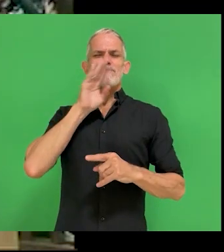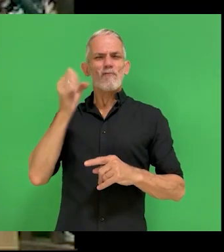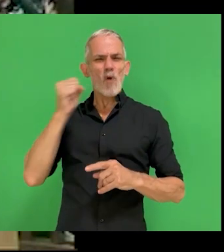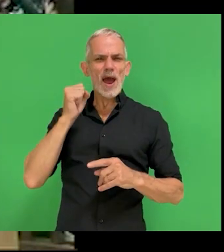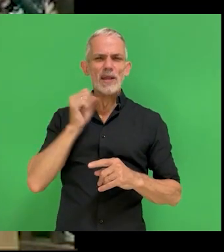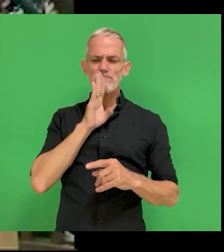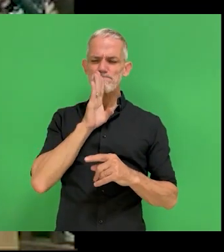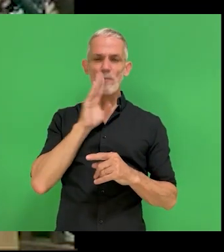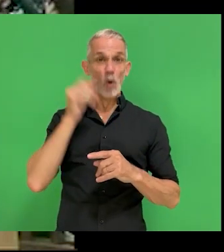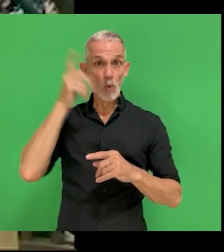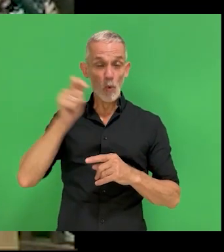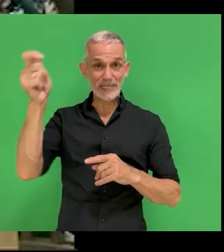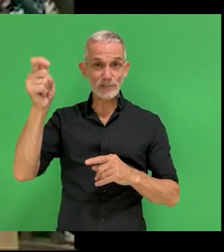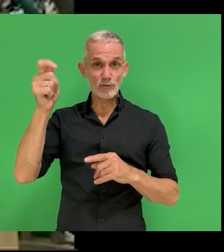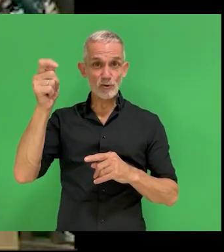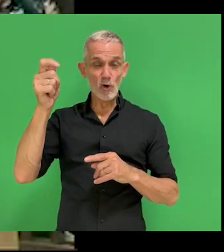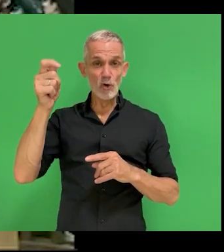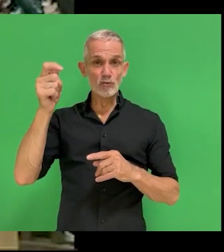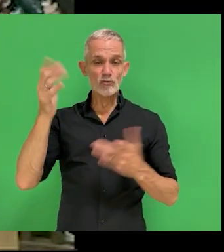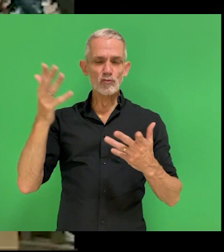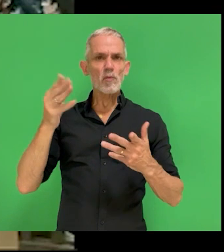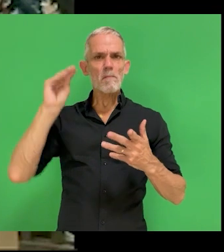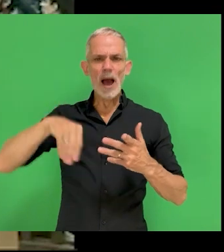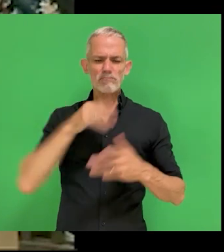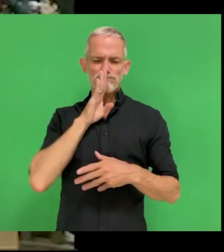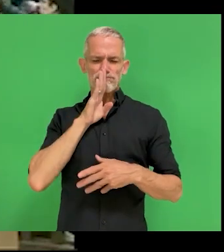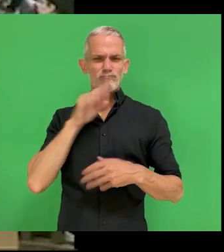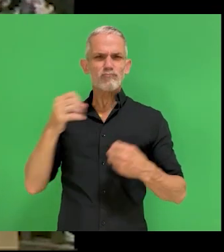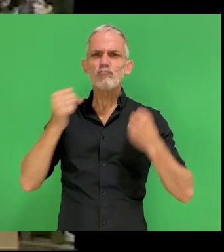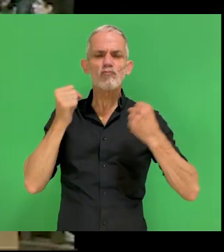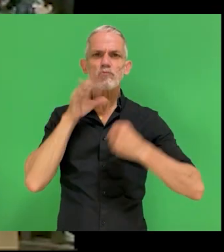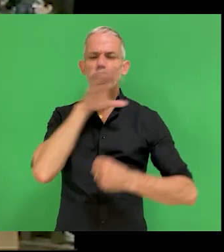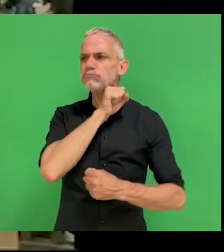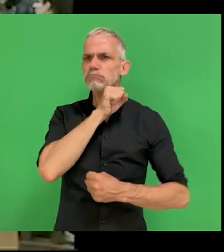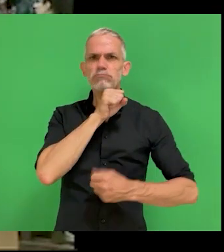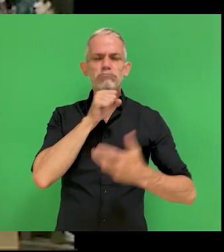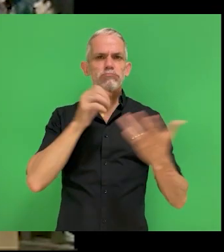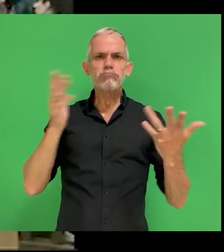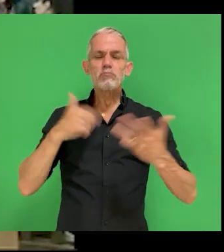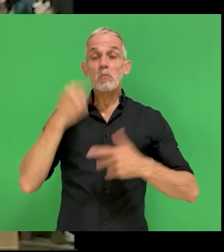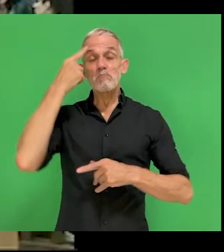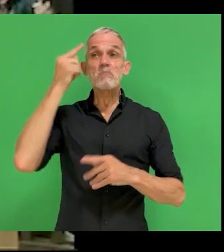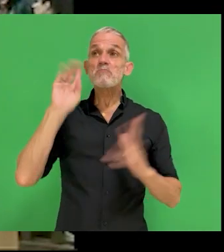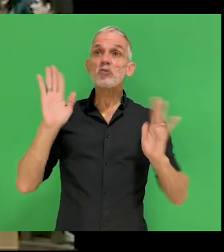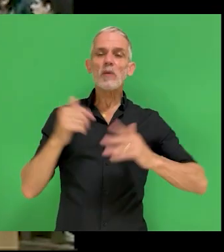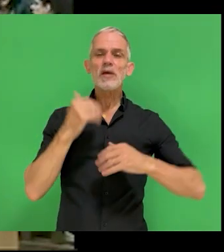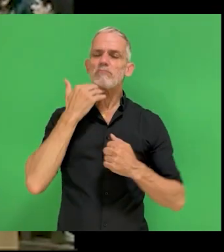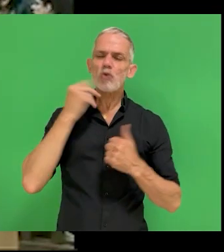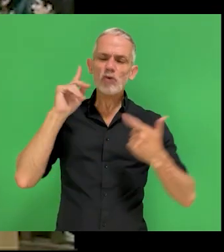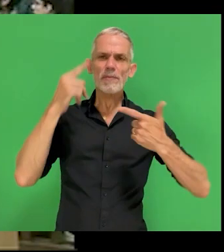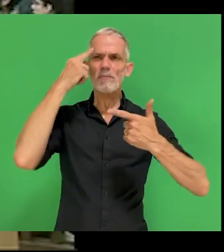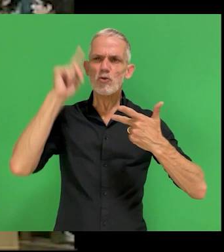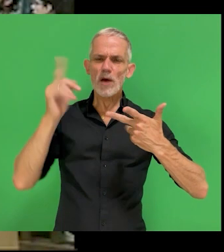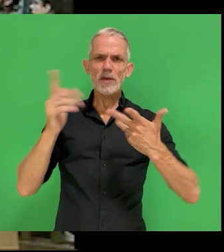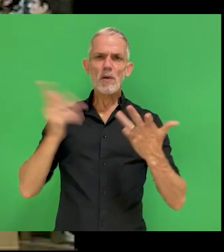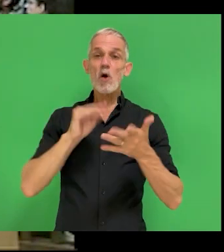por supuesto, con los juicios se intensificó. O sea, los tipos no saben nada,